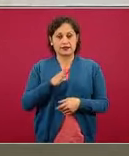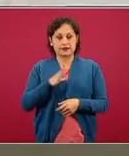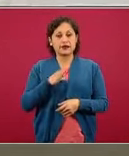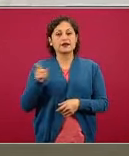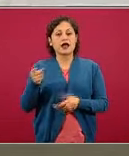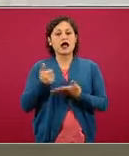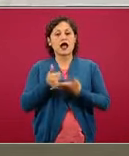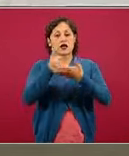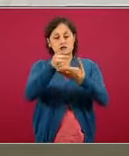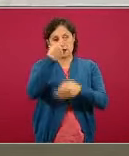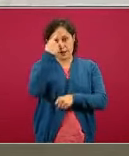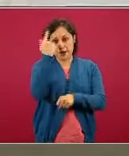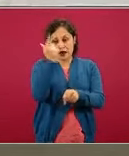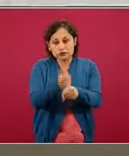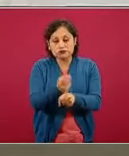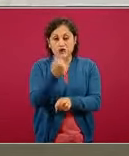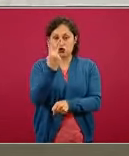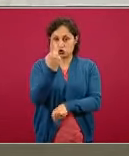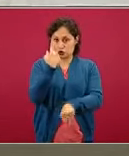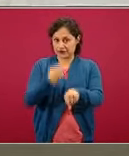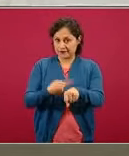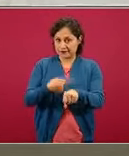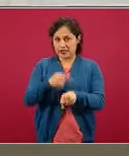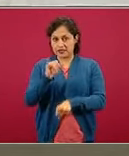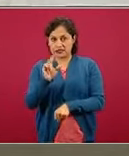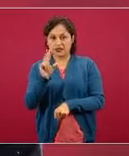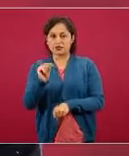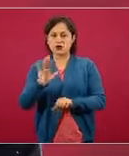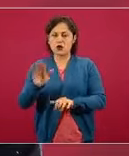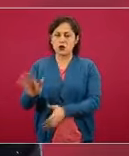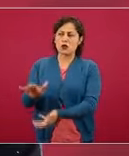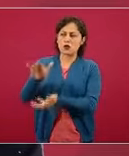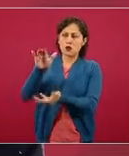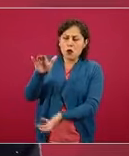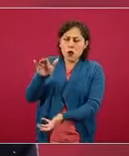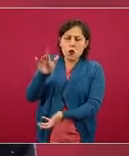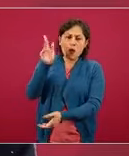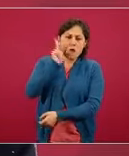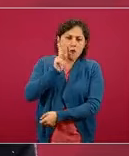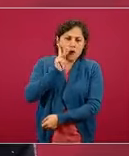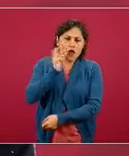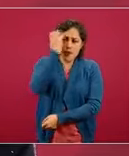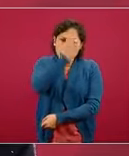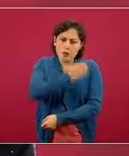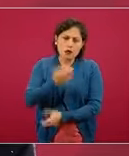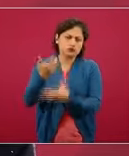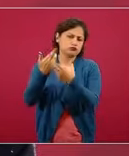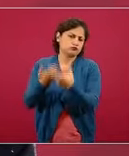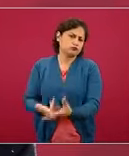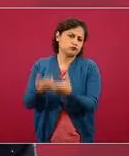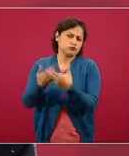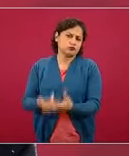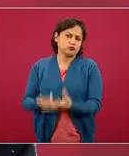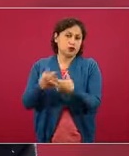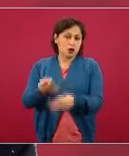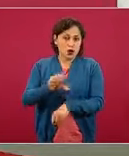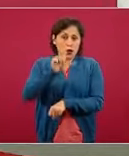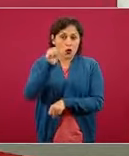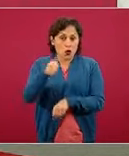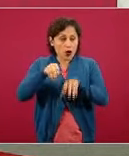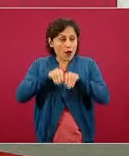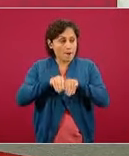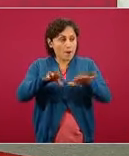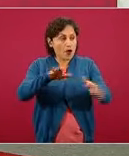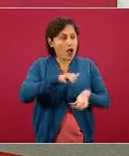e influenza, entonces pruebas tenemos muchas, no hay necesariamente una necesidad de rápidamente distribuir